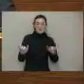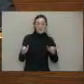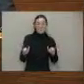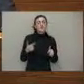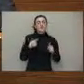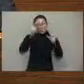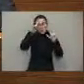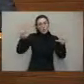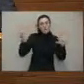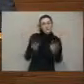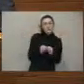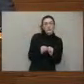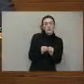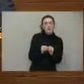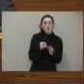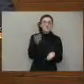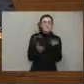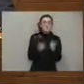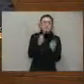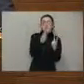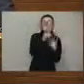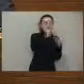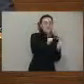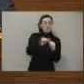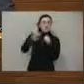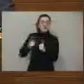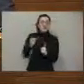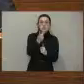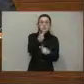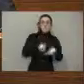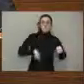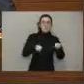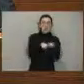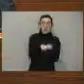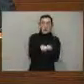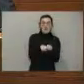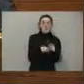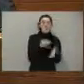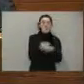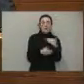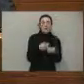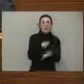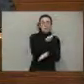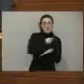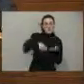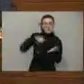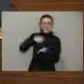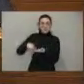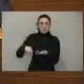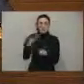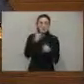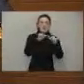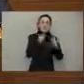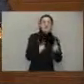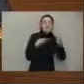la conclusión de que se equiparaban en la práctica las dos modalidades previstas en los procedimientos de liquidación para ambas vías de acceso